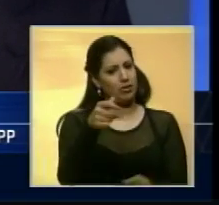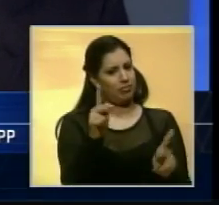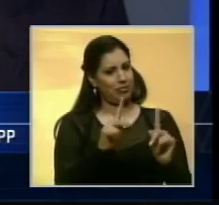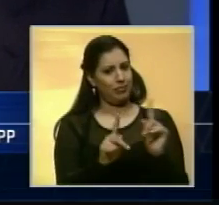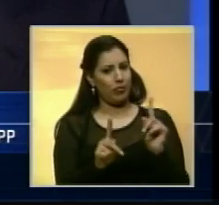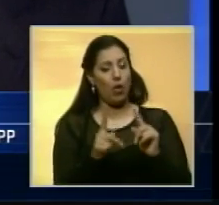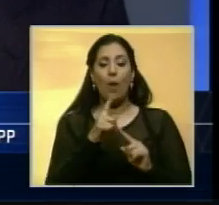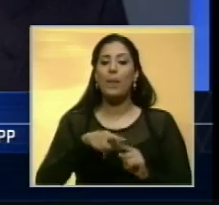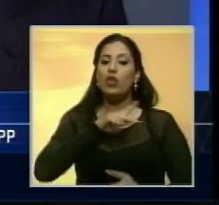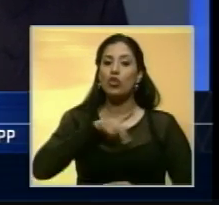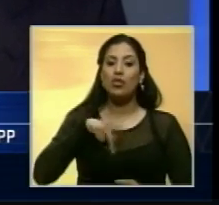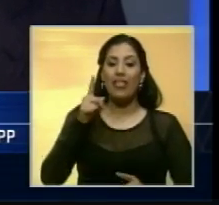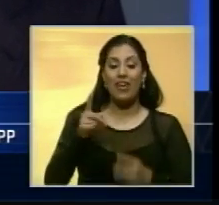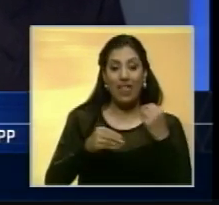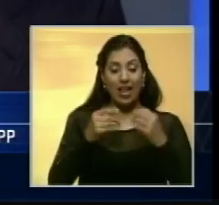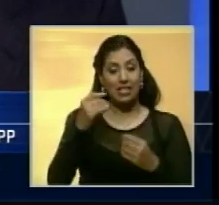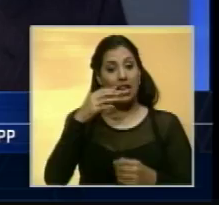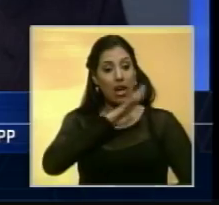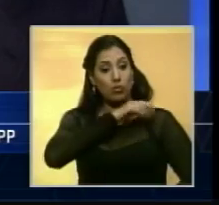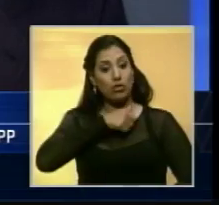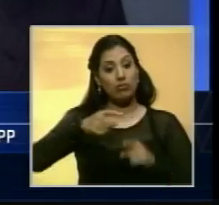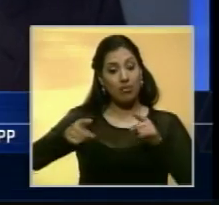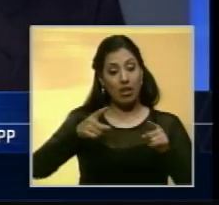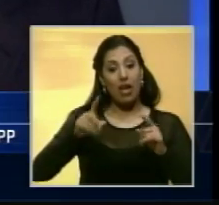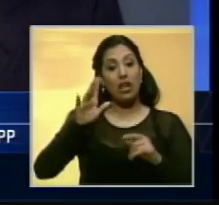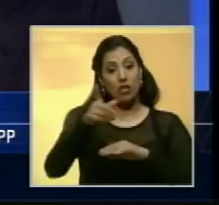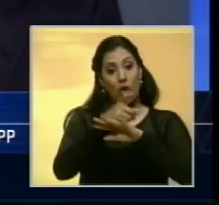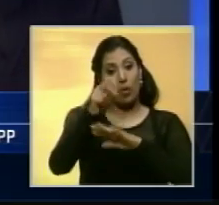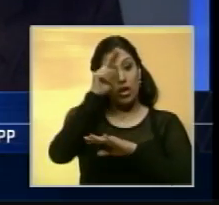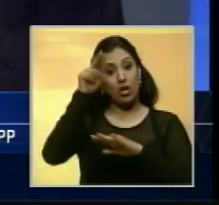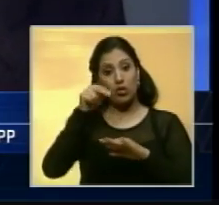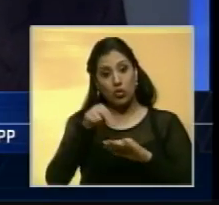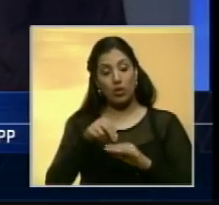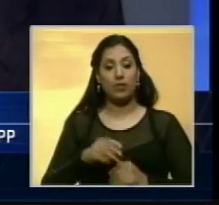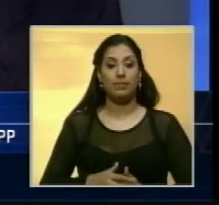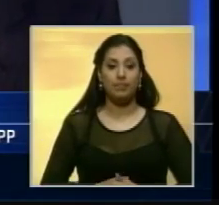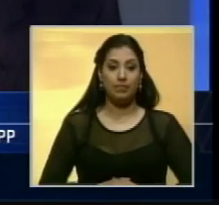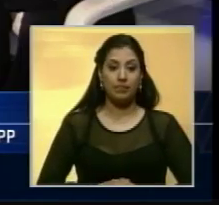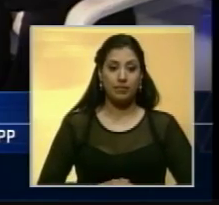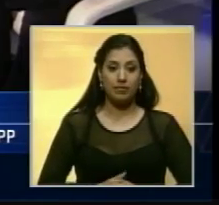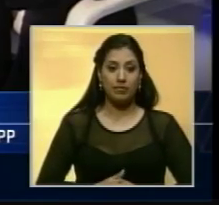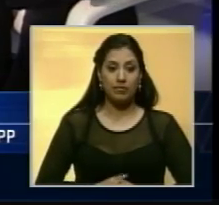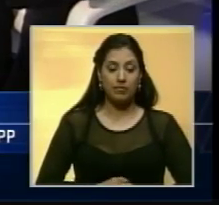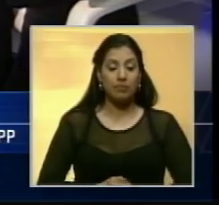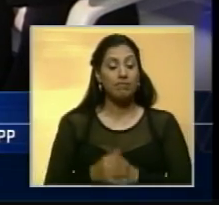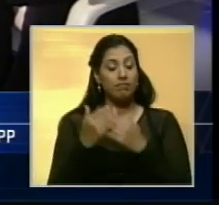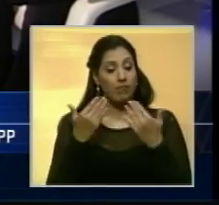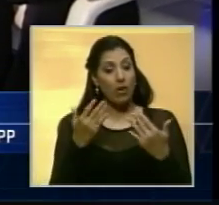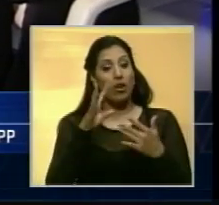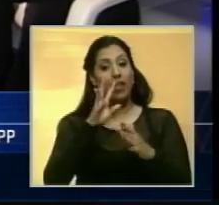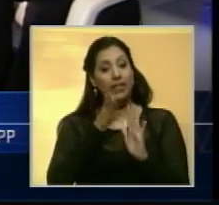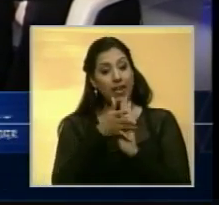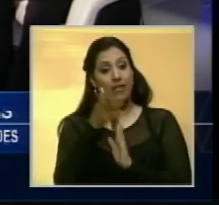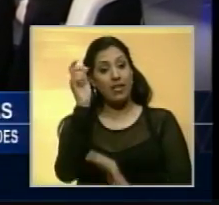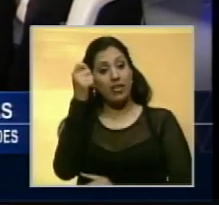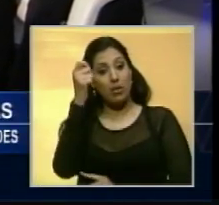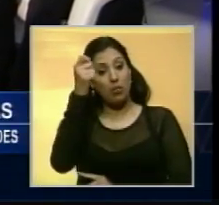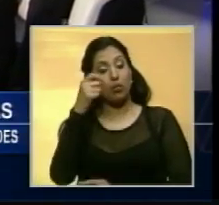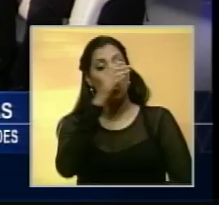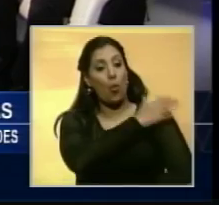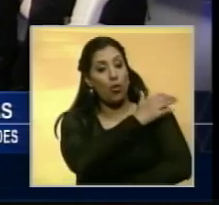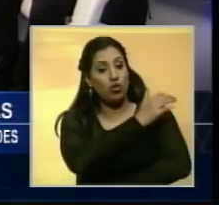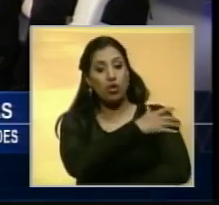Y en eso hay que actuar con mucha autoridad, como lo está haciendo el gobierno, como lo está haciendo el presidente Nicolás Maduro. A juicio del parlamentario,